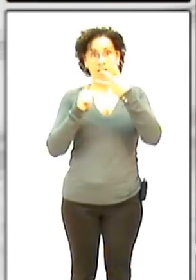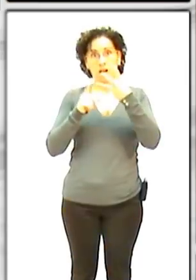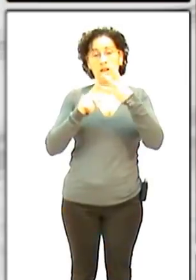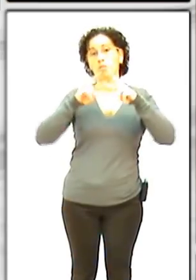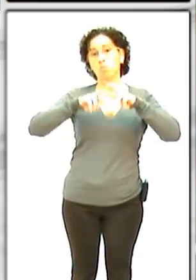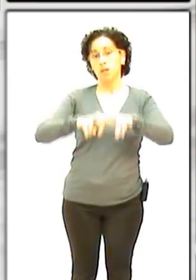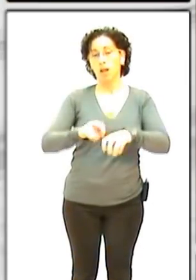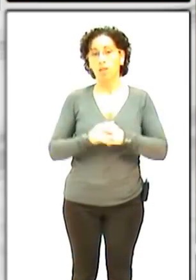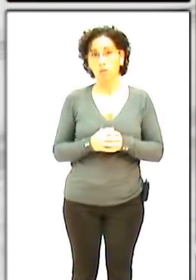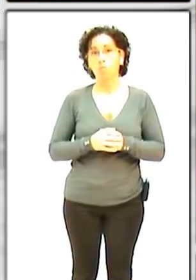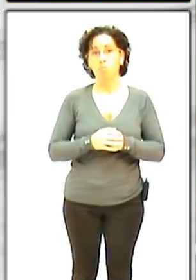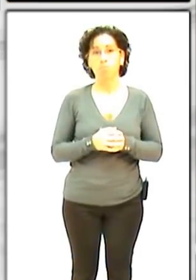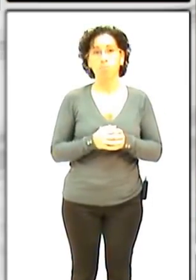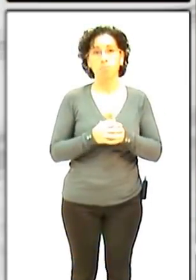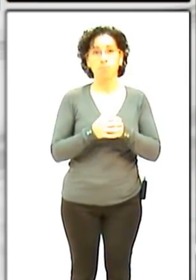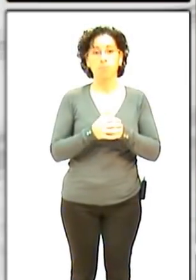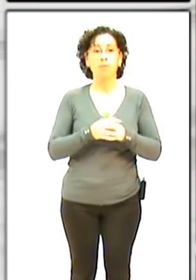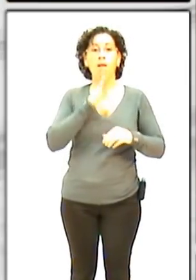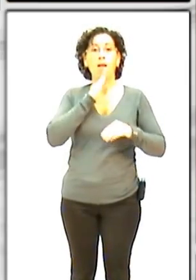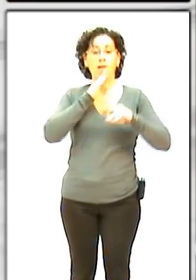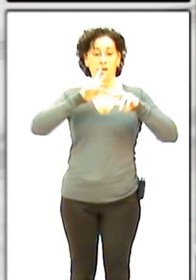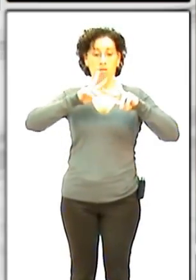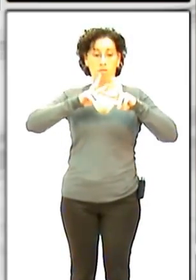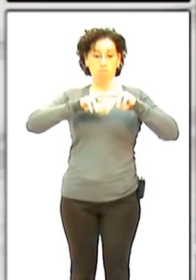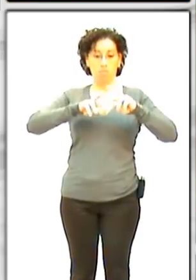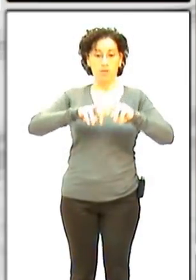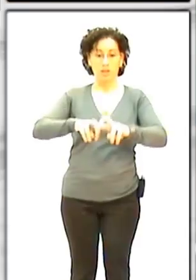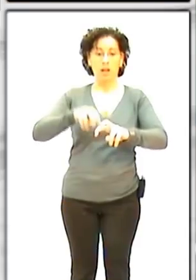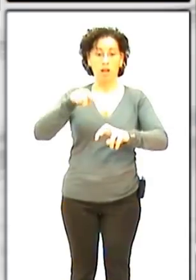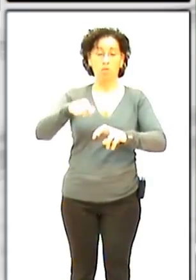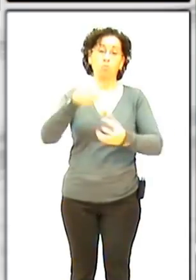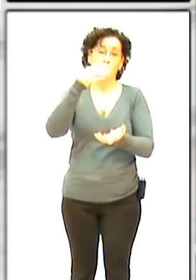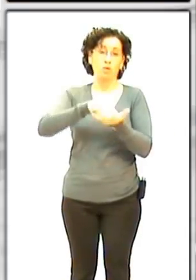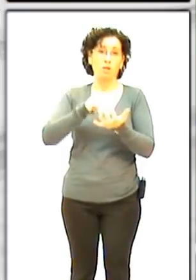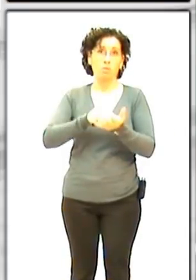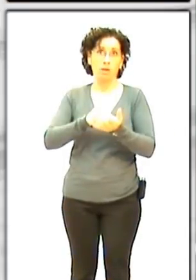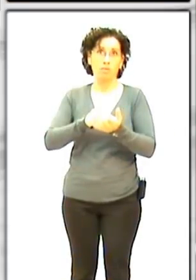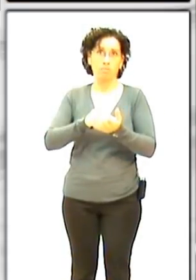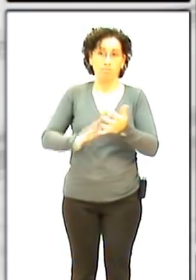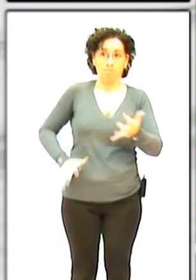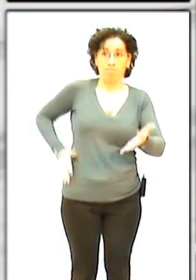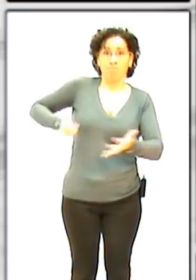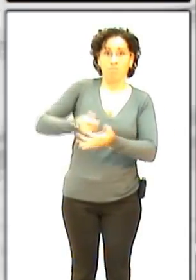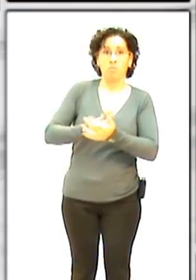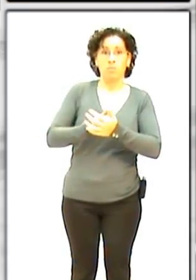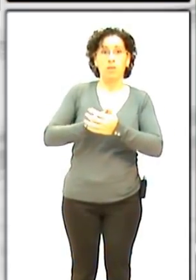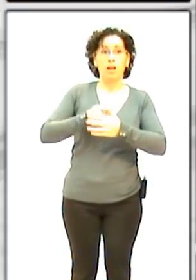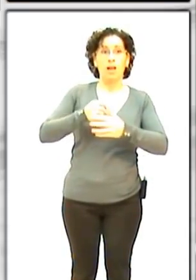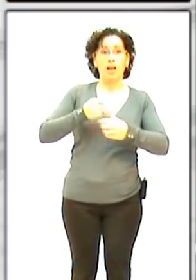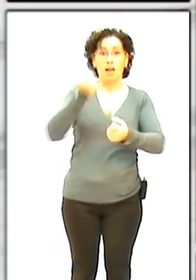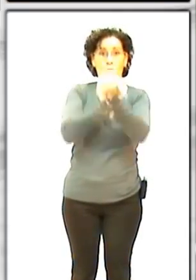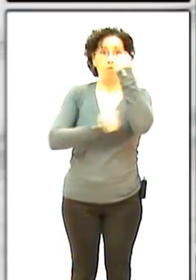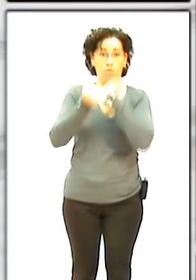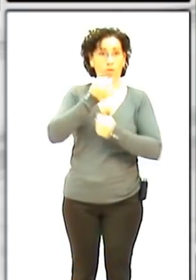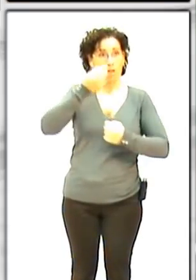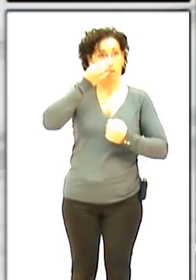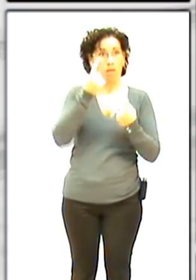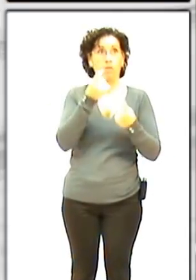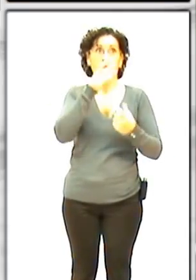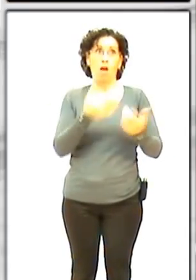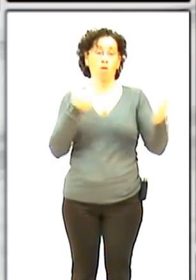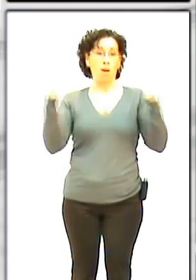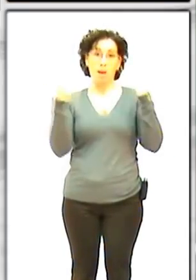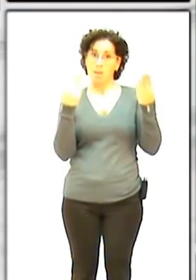investigación. Entonces, esa que necesita a veces grandes recursos económicos, pues no está ahora muy boyante, ¿no? Pero